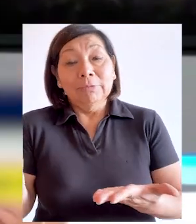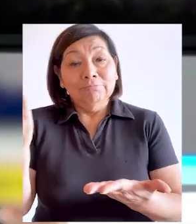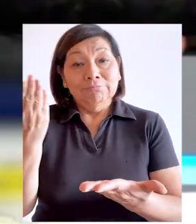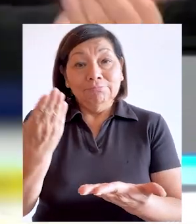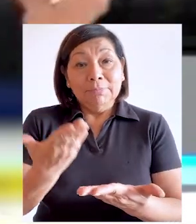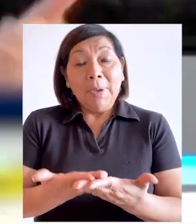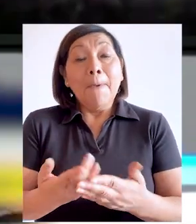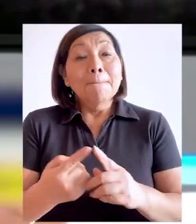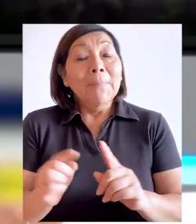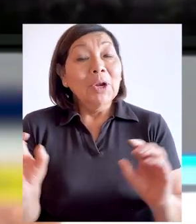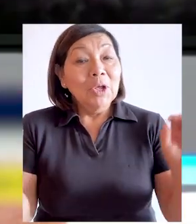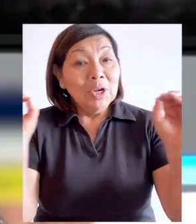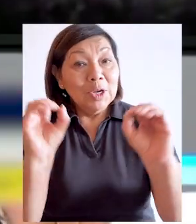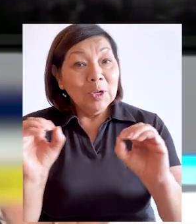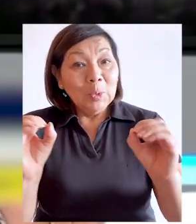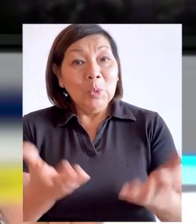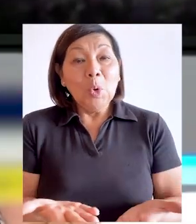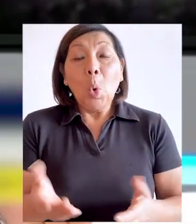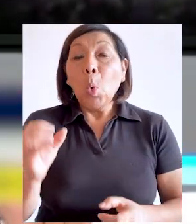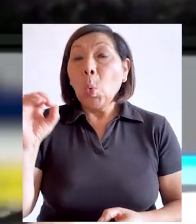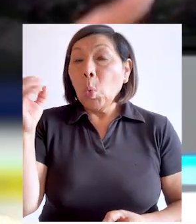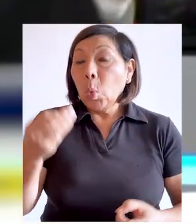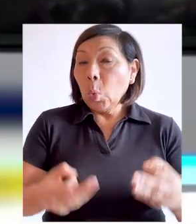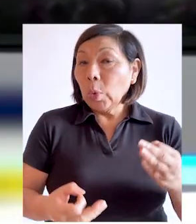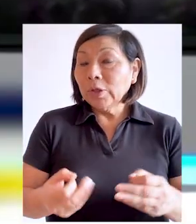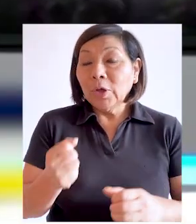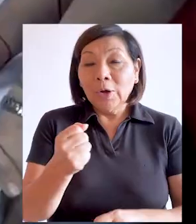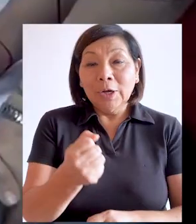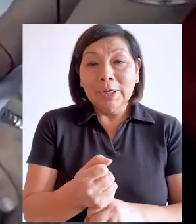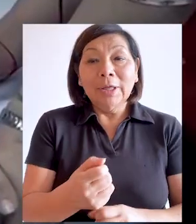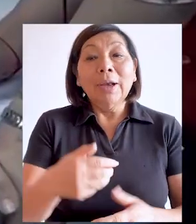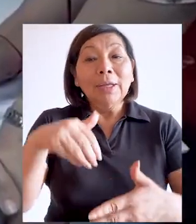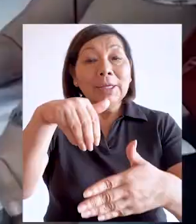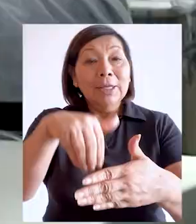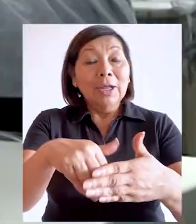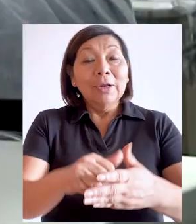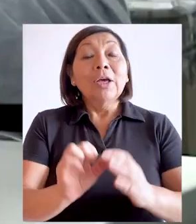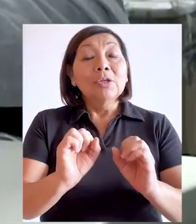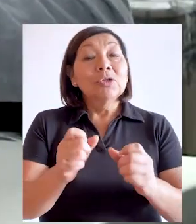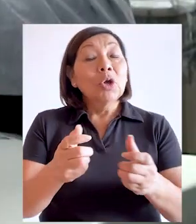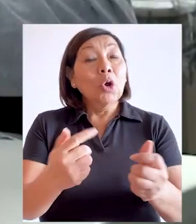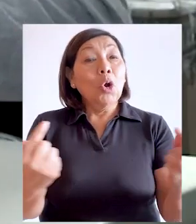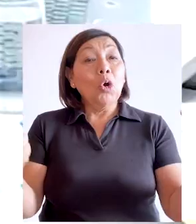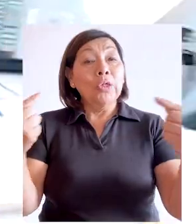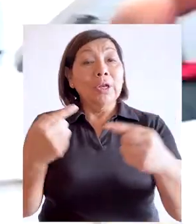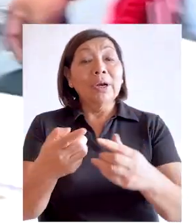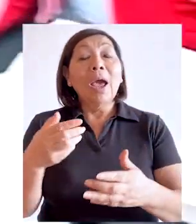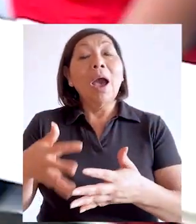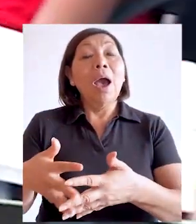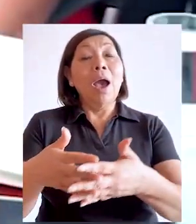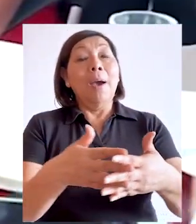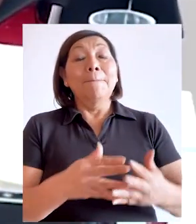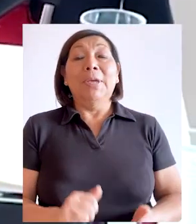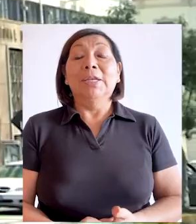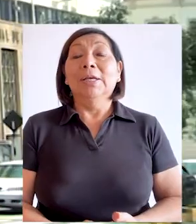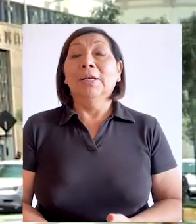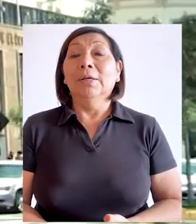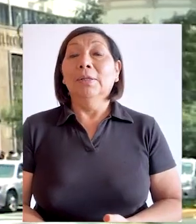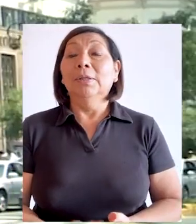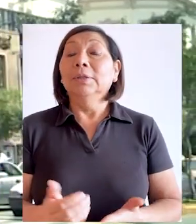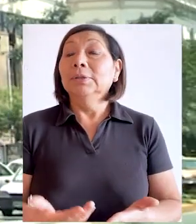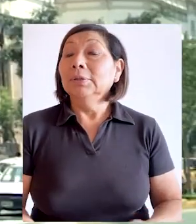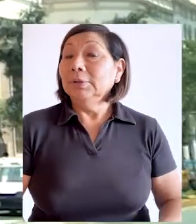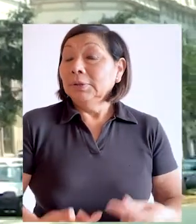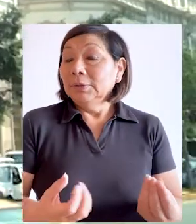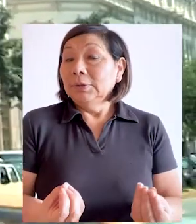pudo habérsele aplicado, pero en ninguna parte ha dicho que los juicios políticos contra las autoridades electorales son contrarios a la Convención Americana.